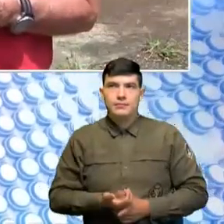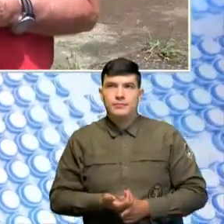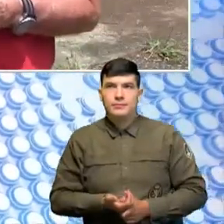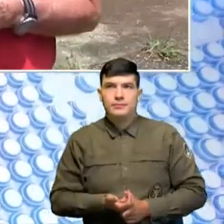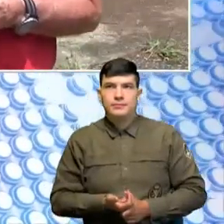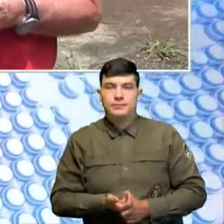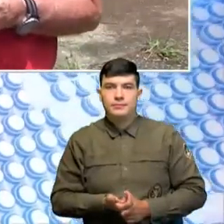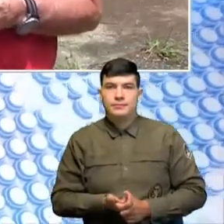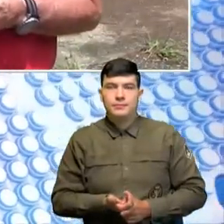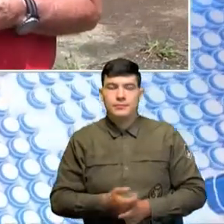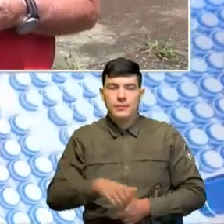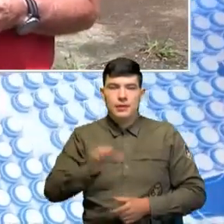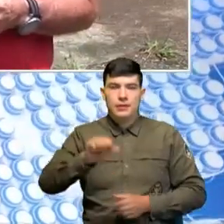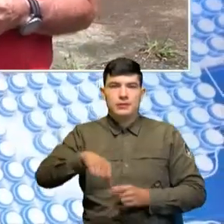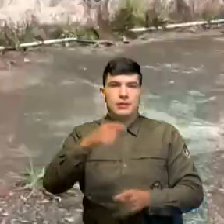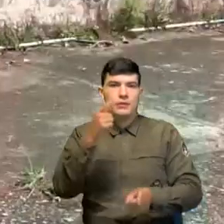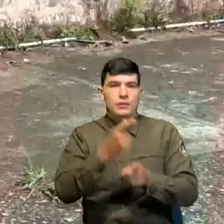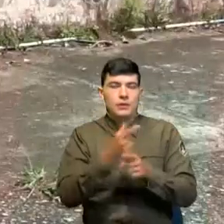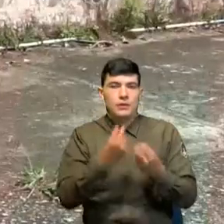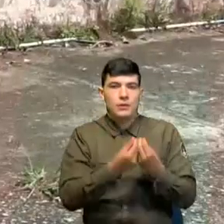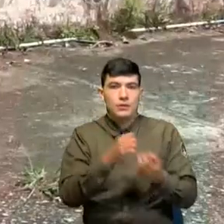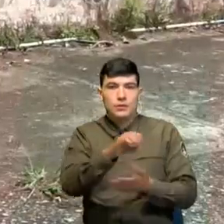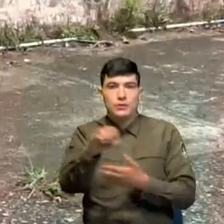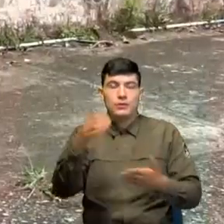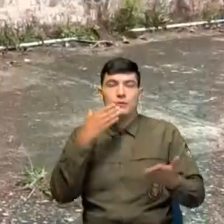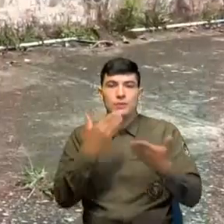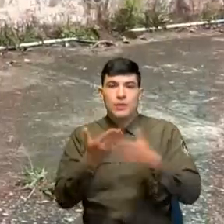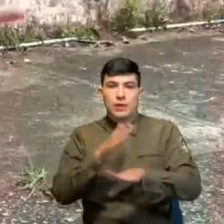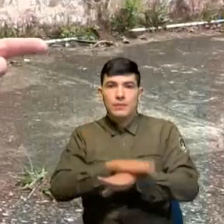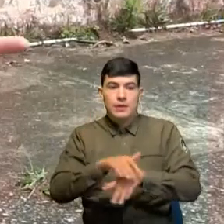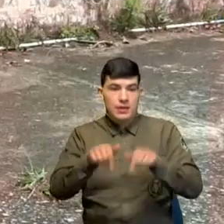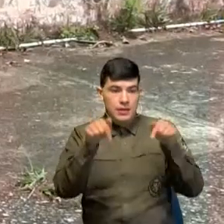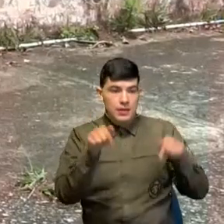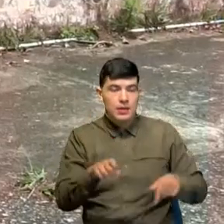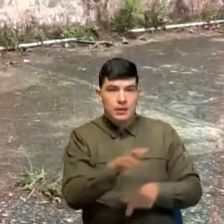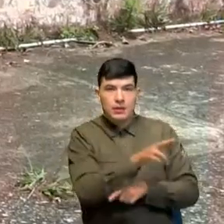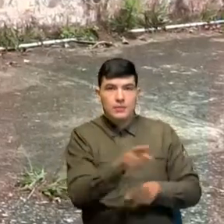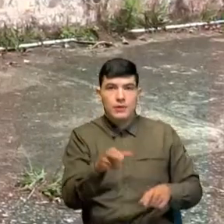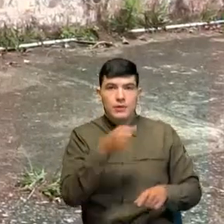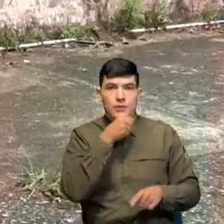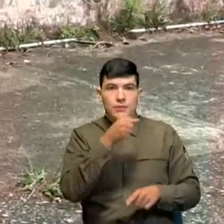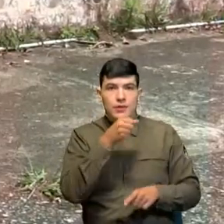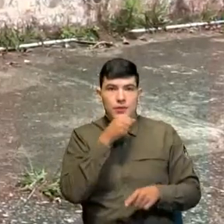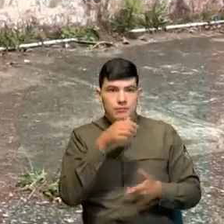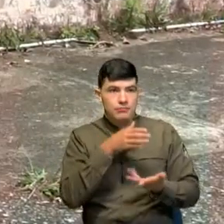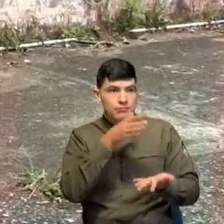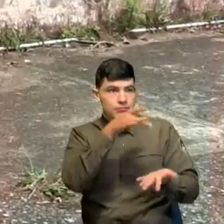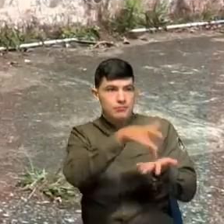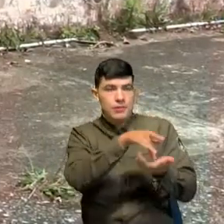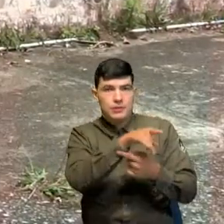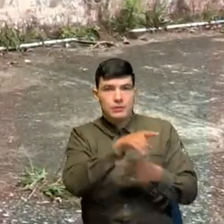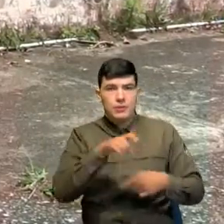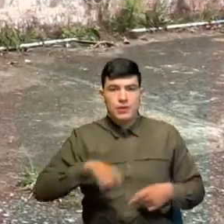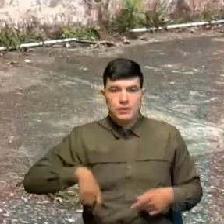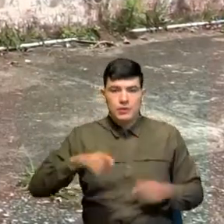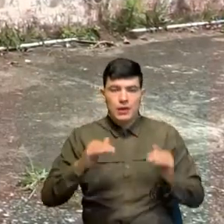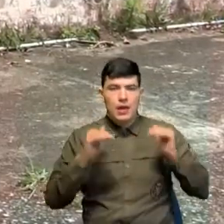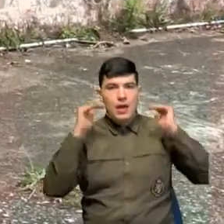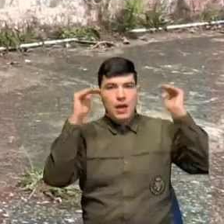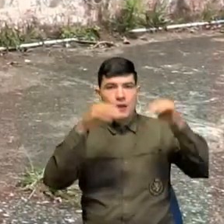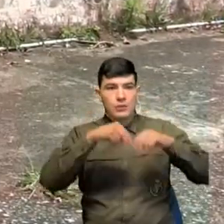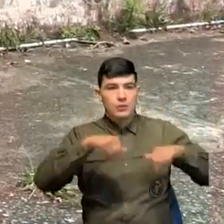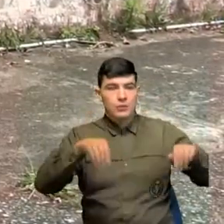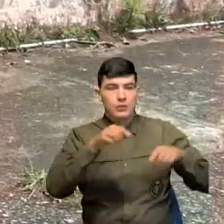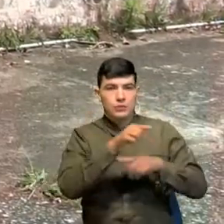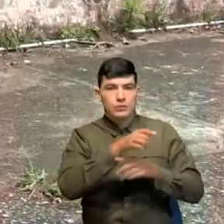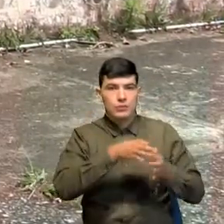Así es, compañeros, ¿qué tal? Buena tarde y atención que Oriente Noticias estuvo en la escuela de Alto Semisa en el municipio de